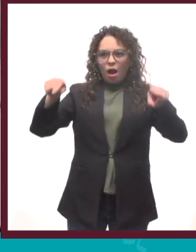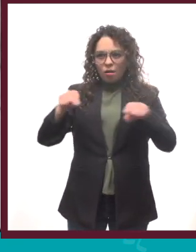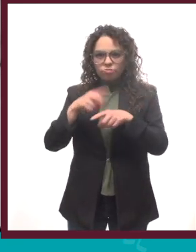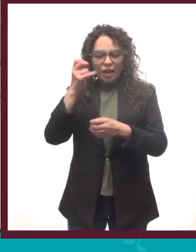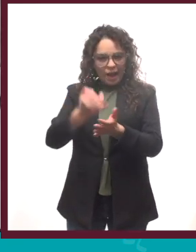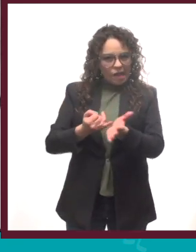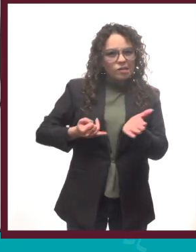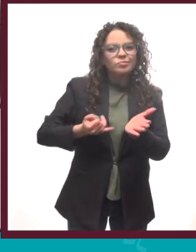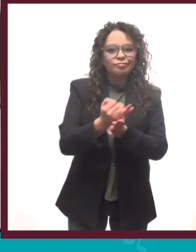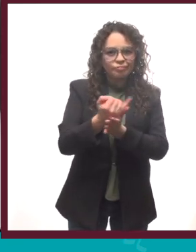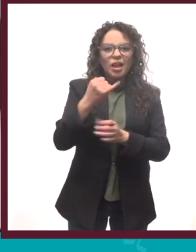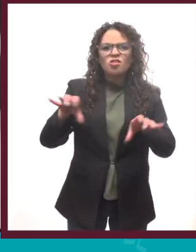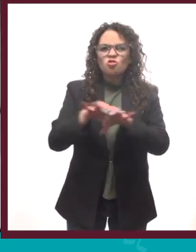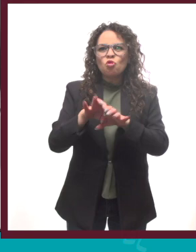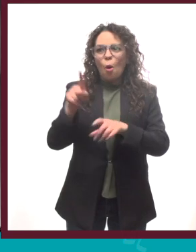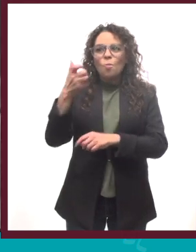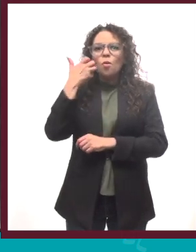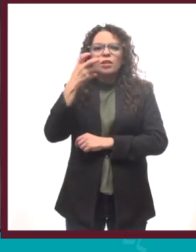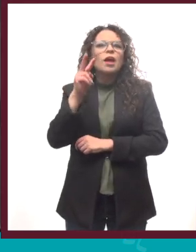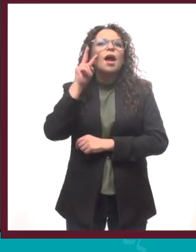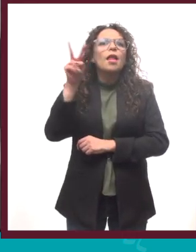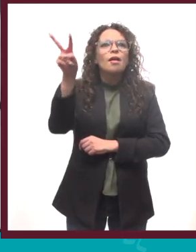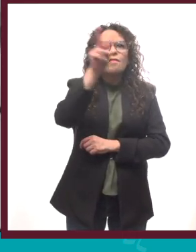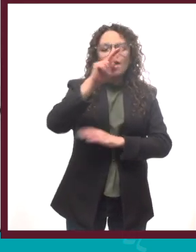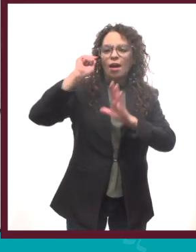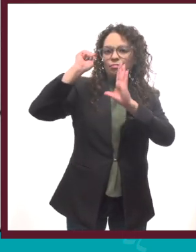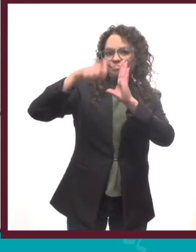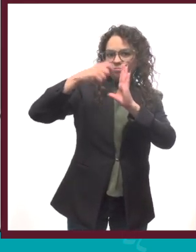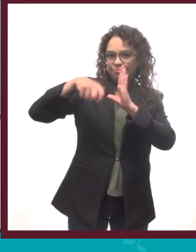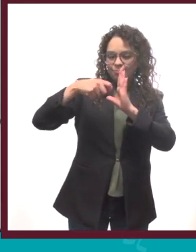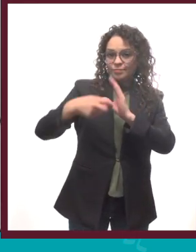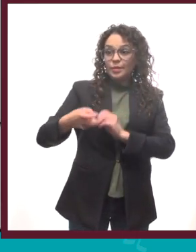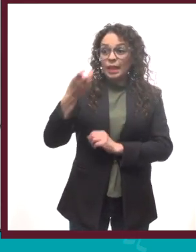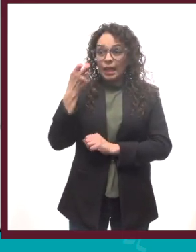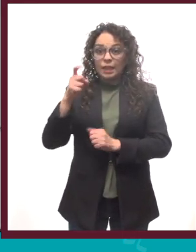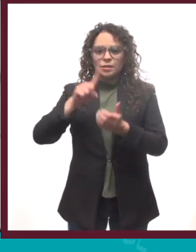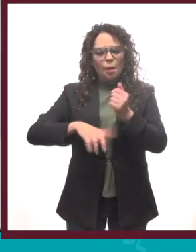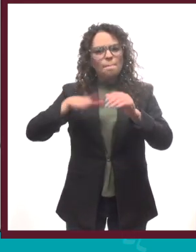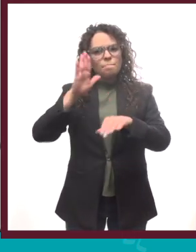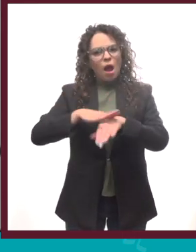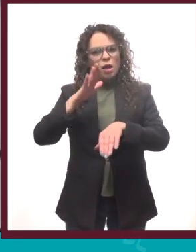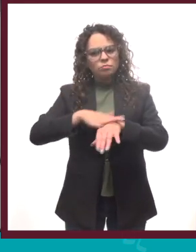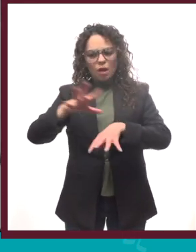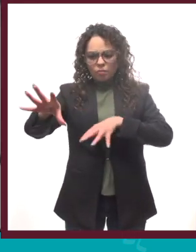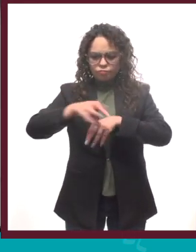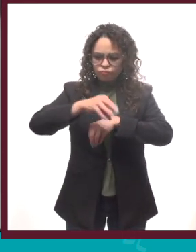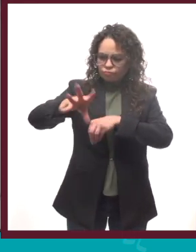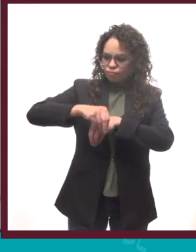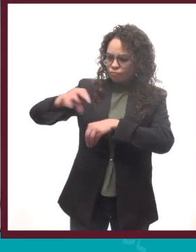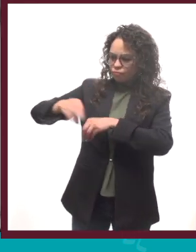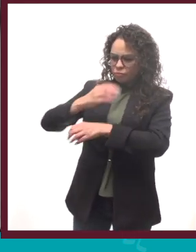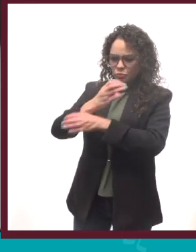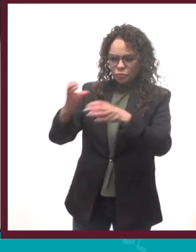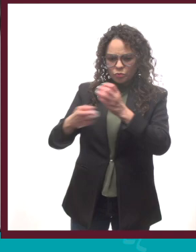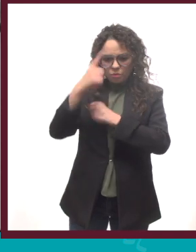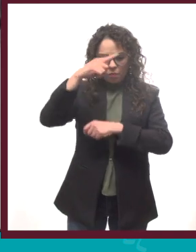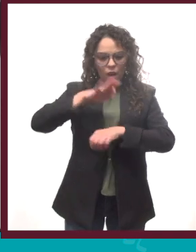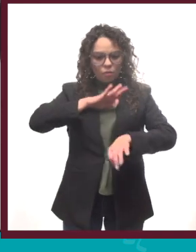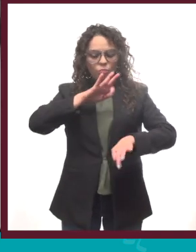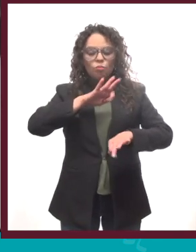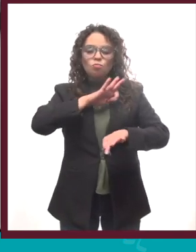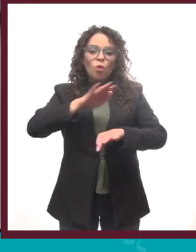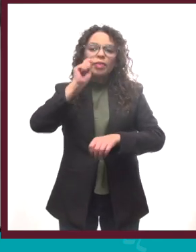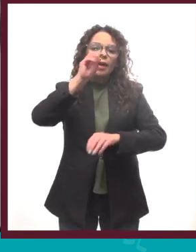cuadro y cómo quería que se viera. Hemos visto cómo el lenguaje cinematográfico se fue haciendo de más elementos para narrar una